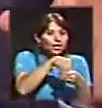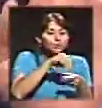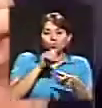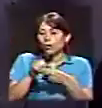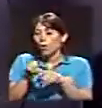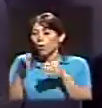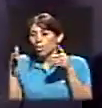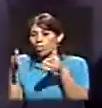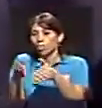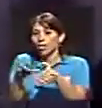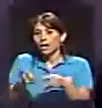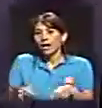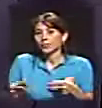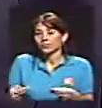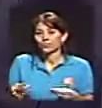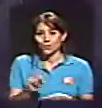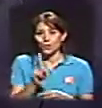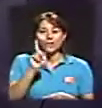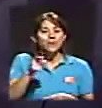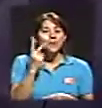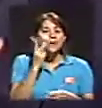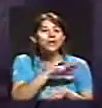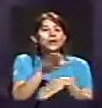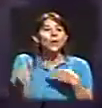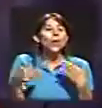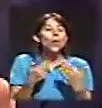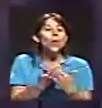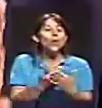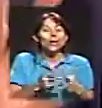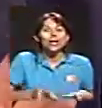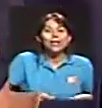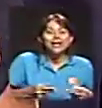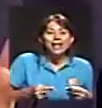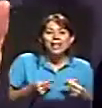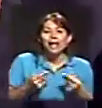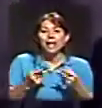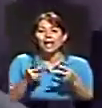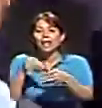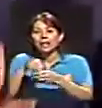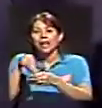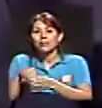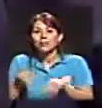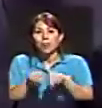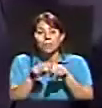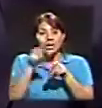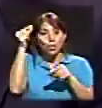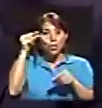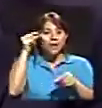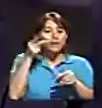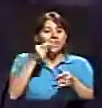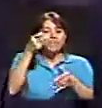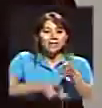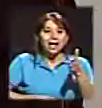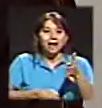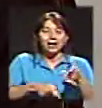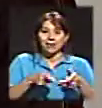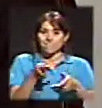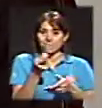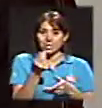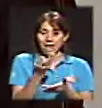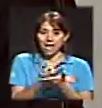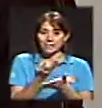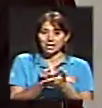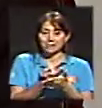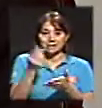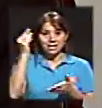Ingresos, gastos, financiamiento y también la gobernabilidad fiscal, cómo se manejan las finanzas del Estado. Uh-huh. Para mí